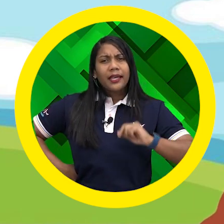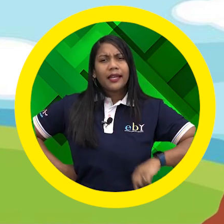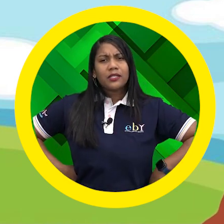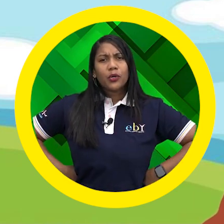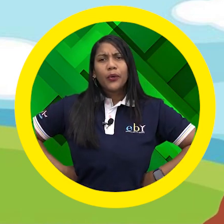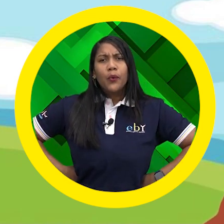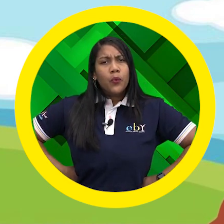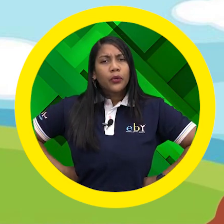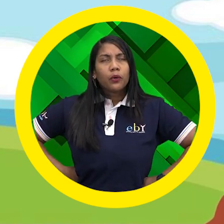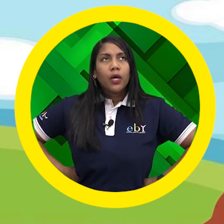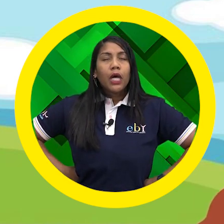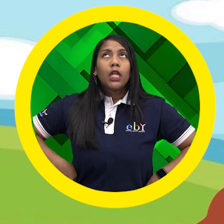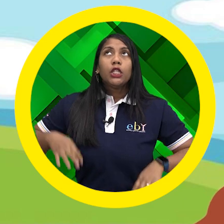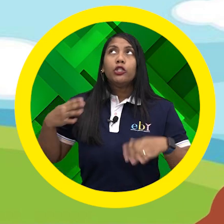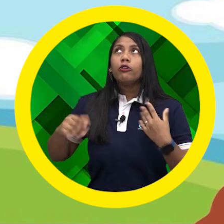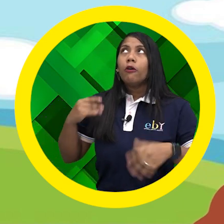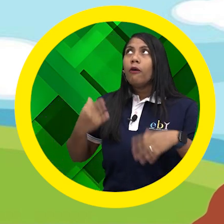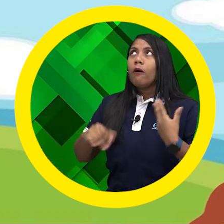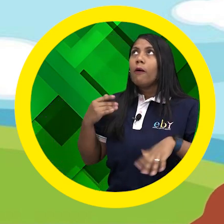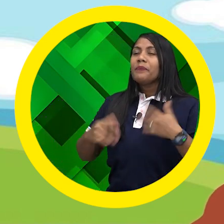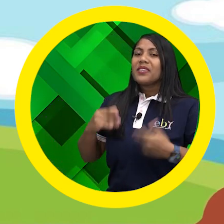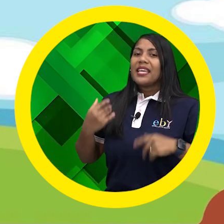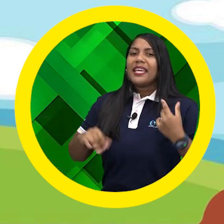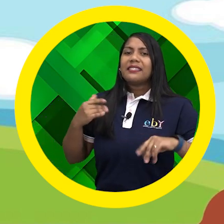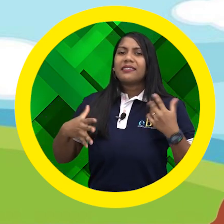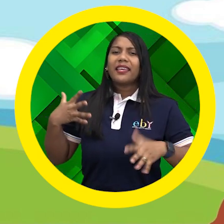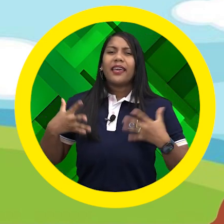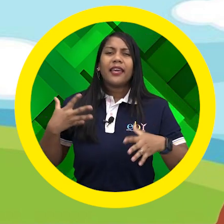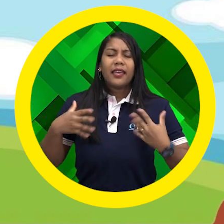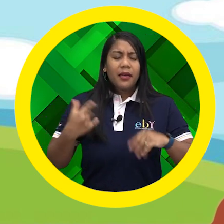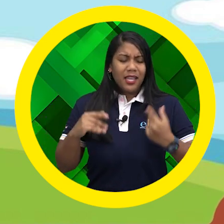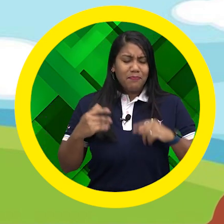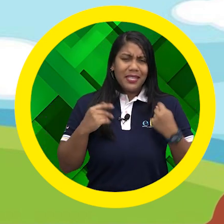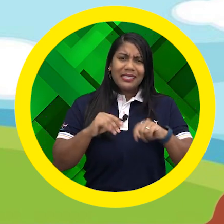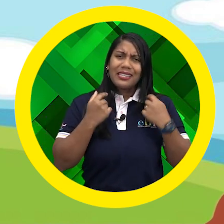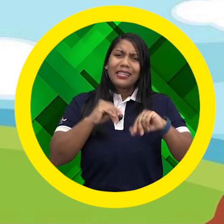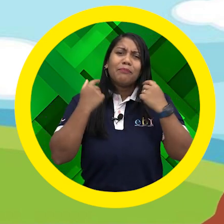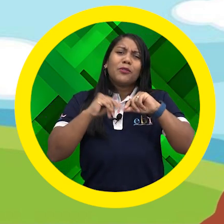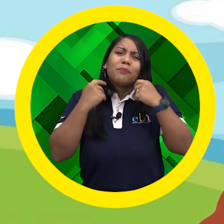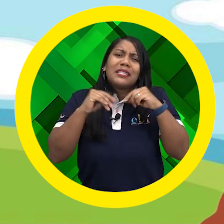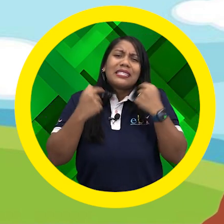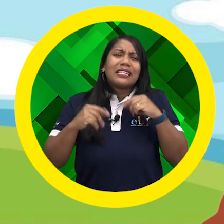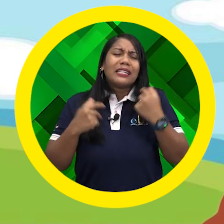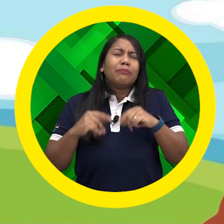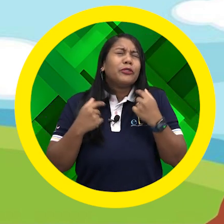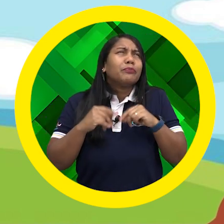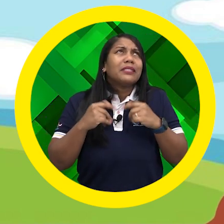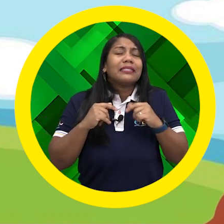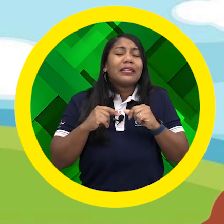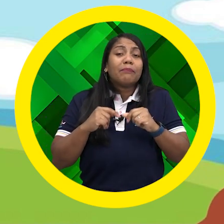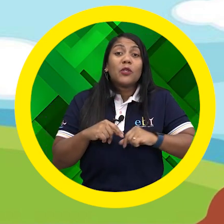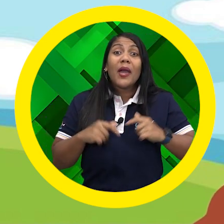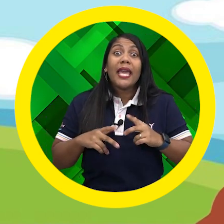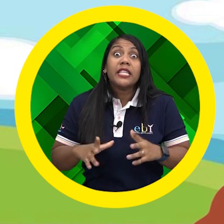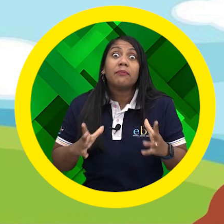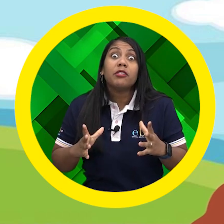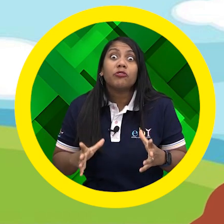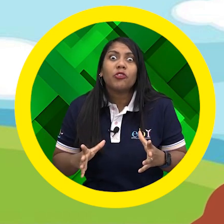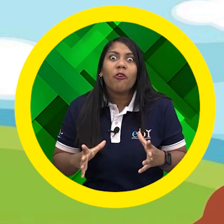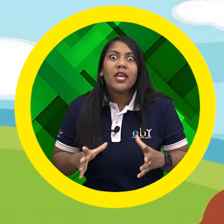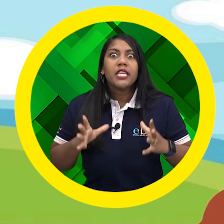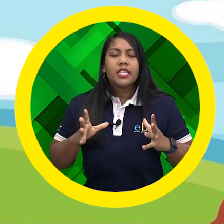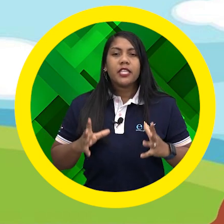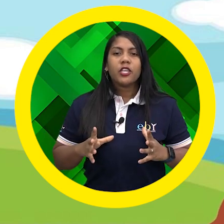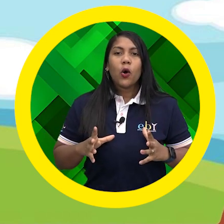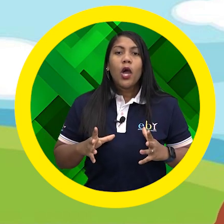yo dije que era solo uno no es que ay piensa rápido piensa rápido piensa rápido ella